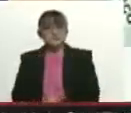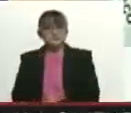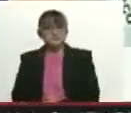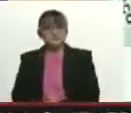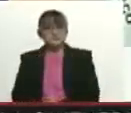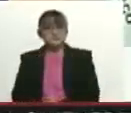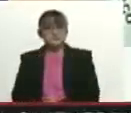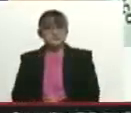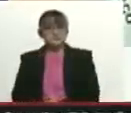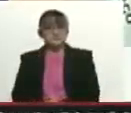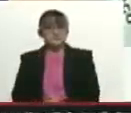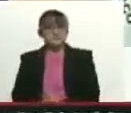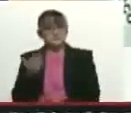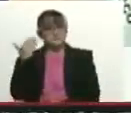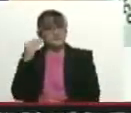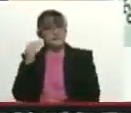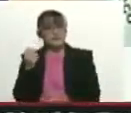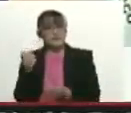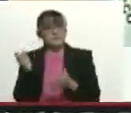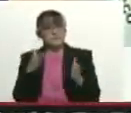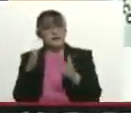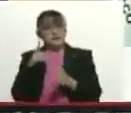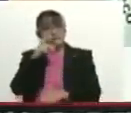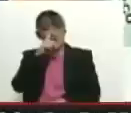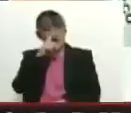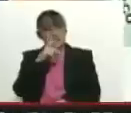ocurrida en marzo del año